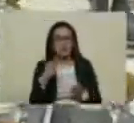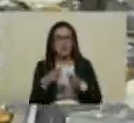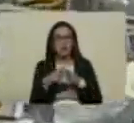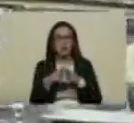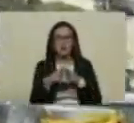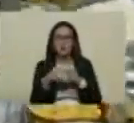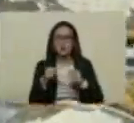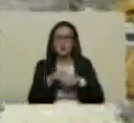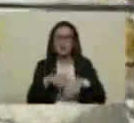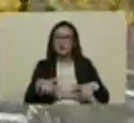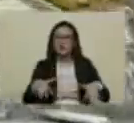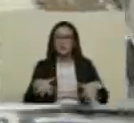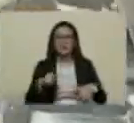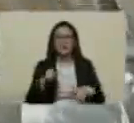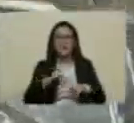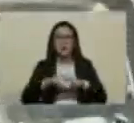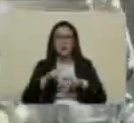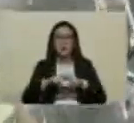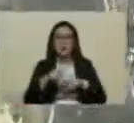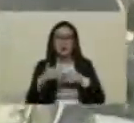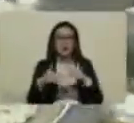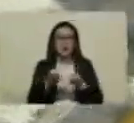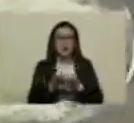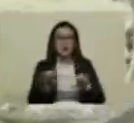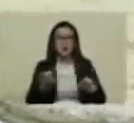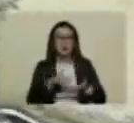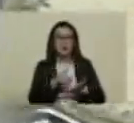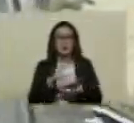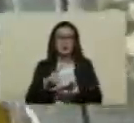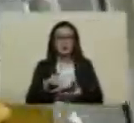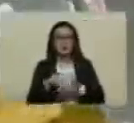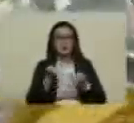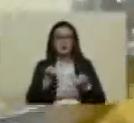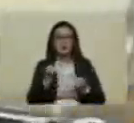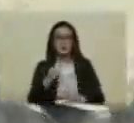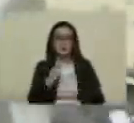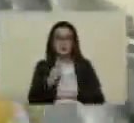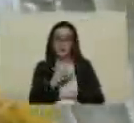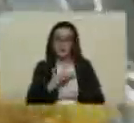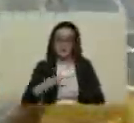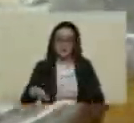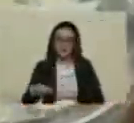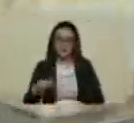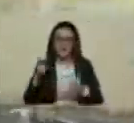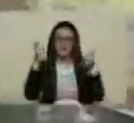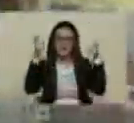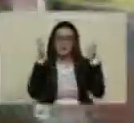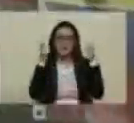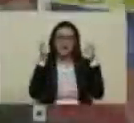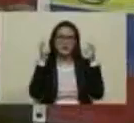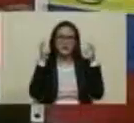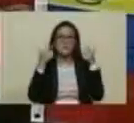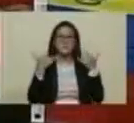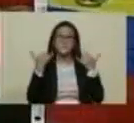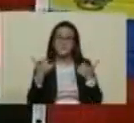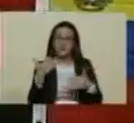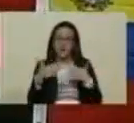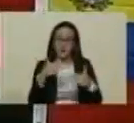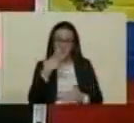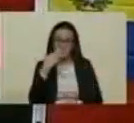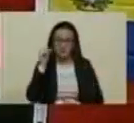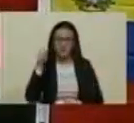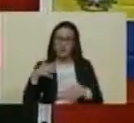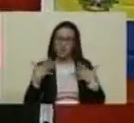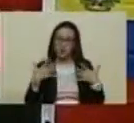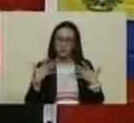la estructura y todo lo que queremos para que los niños tengan una educación digna, como lo orientó nuestro presidente Chávez y ahora usted, presidente Nicolás Maduro. Es que